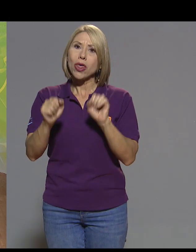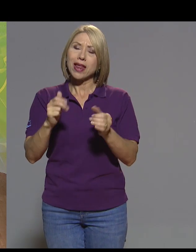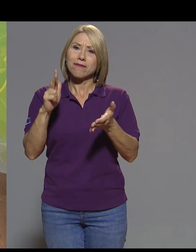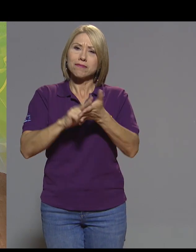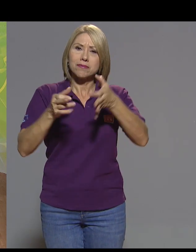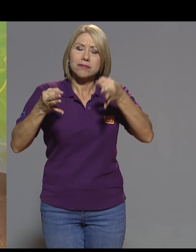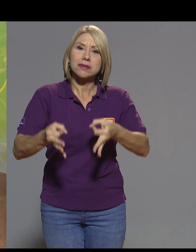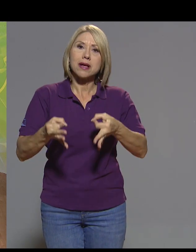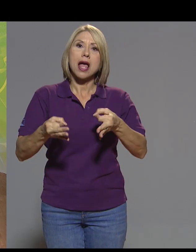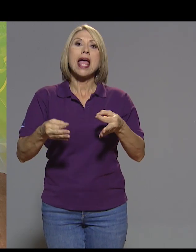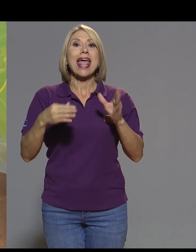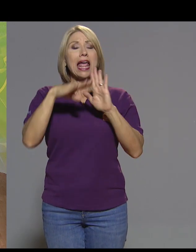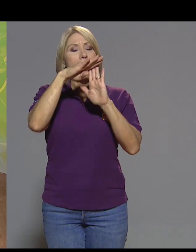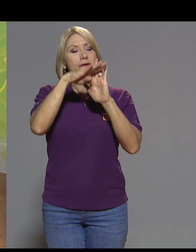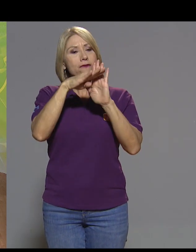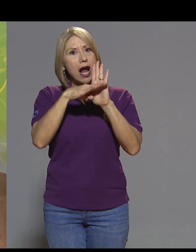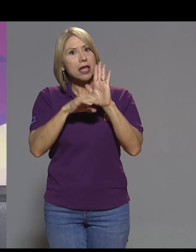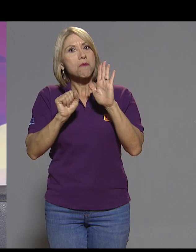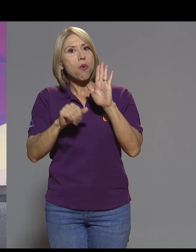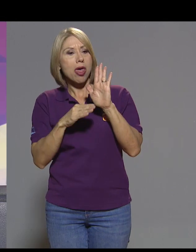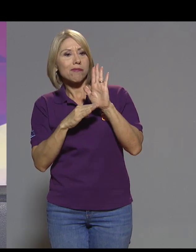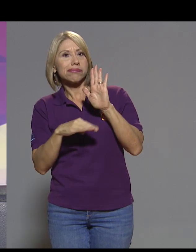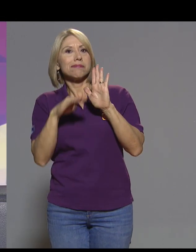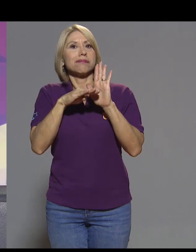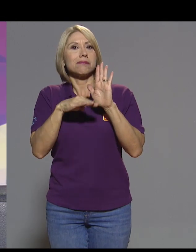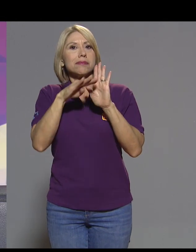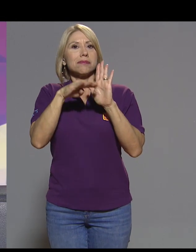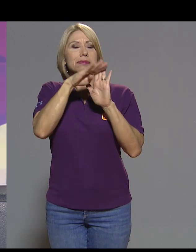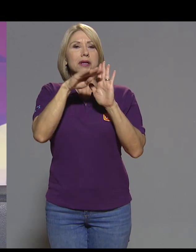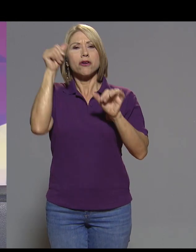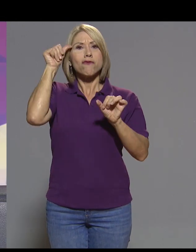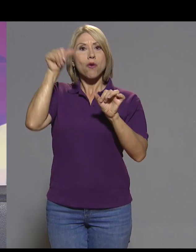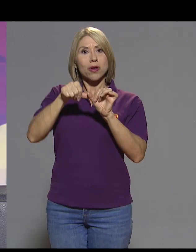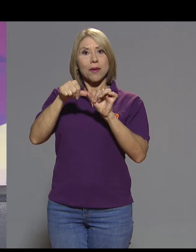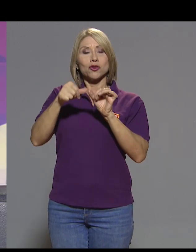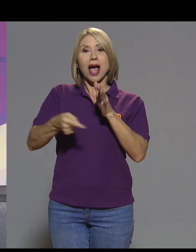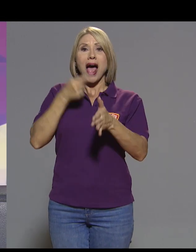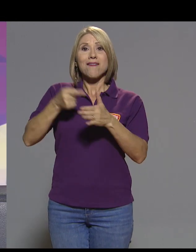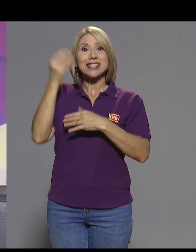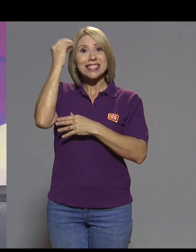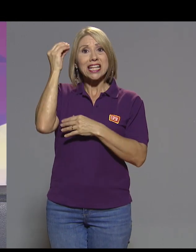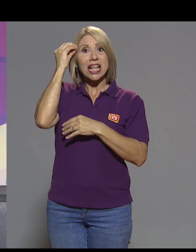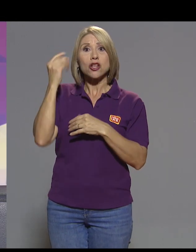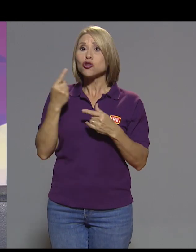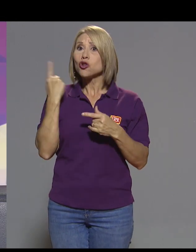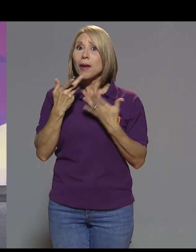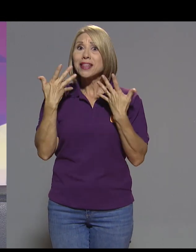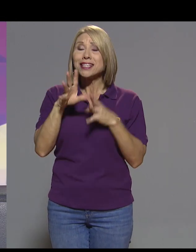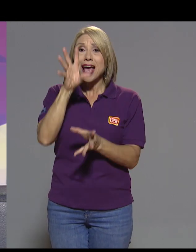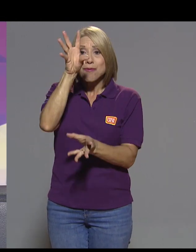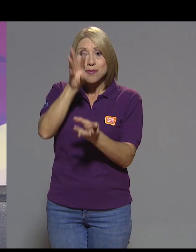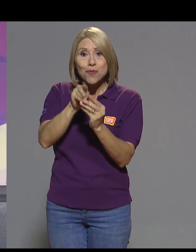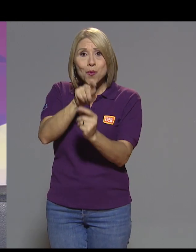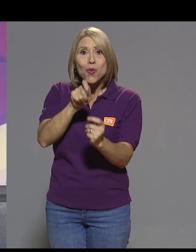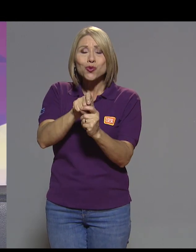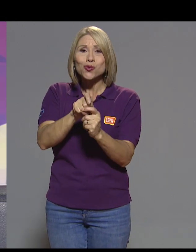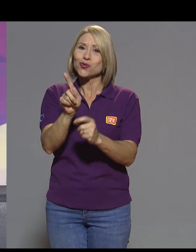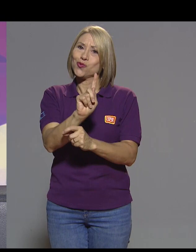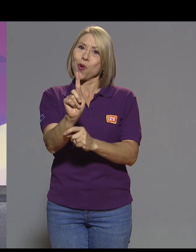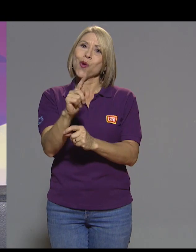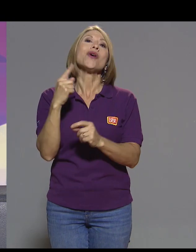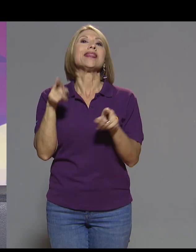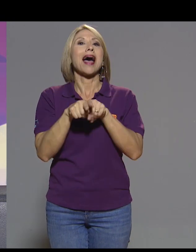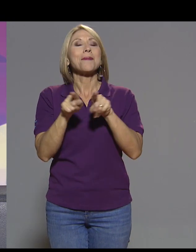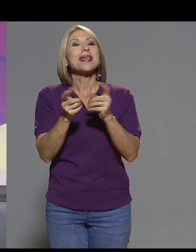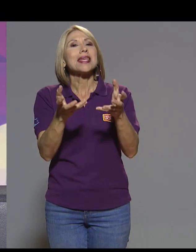en el ranking sus posiciones porque recordemos que los criterios no solamente a veces es hacer la marca sino estar dentro de los primeros días del